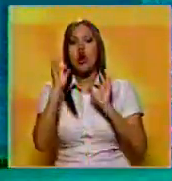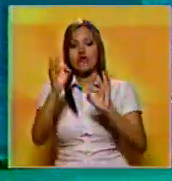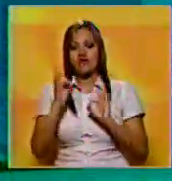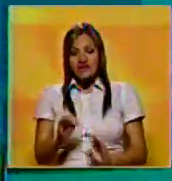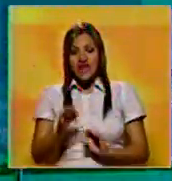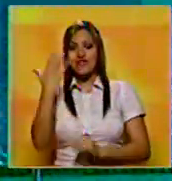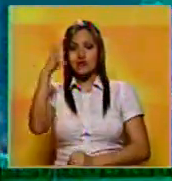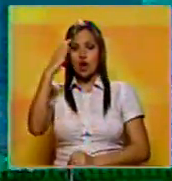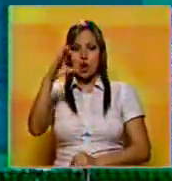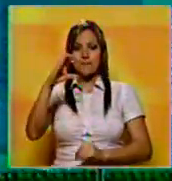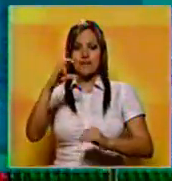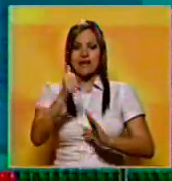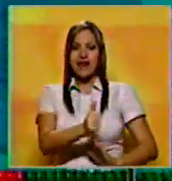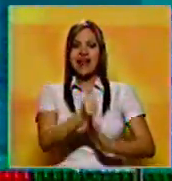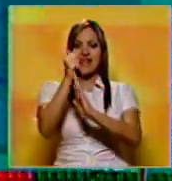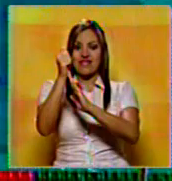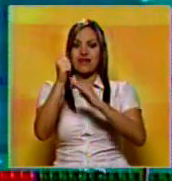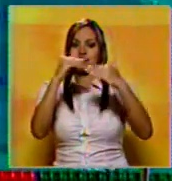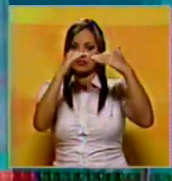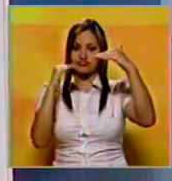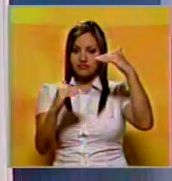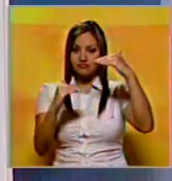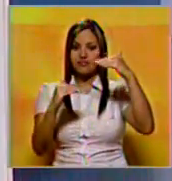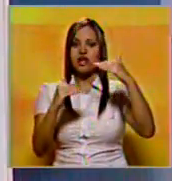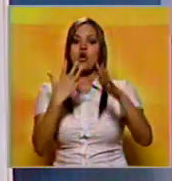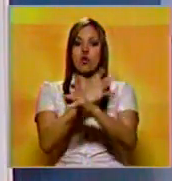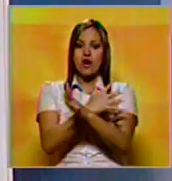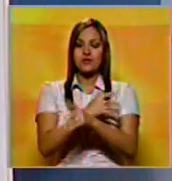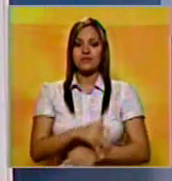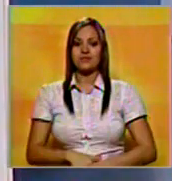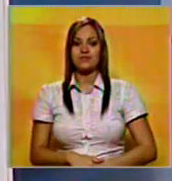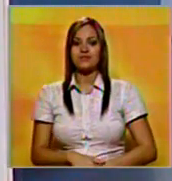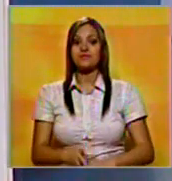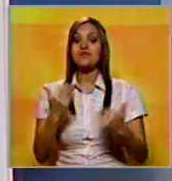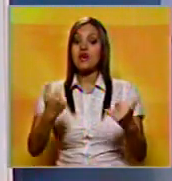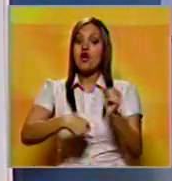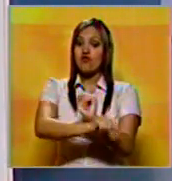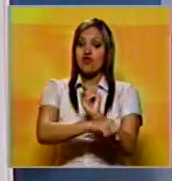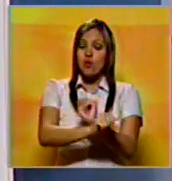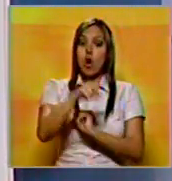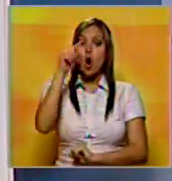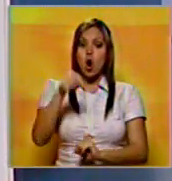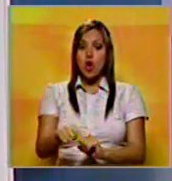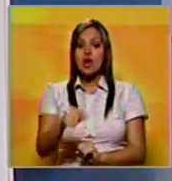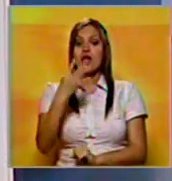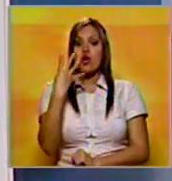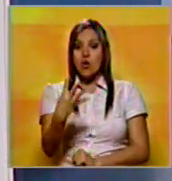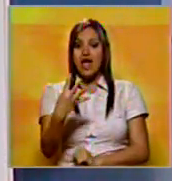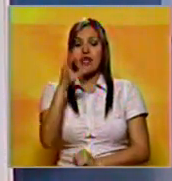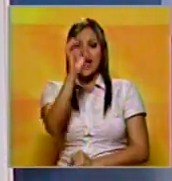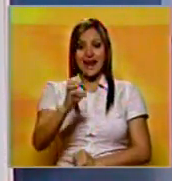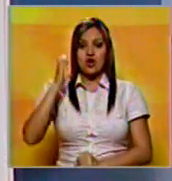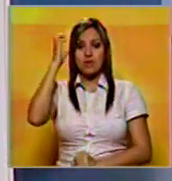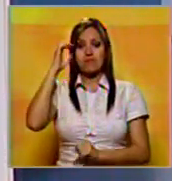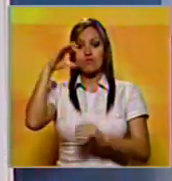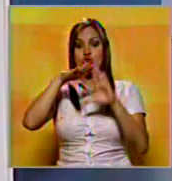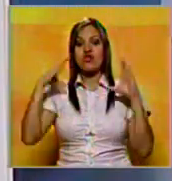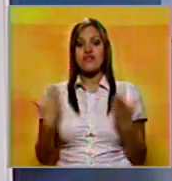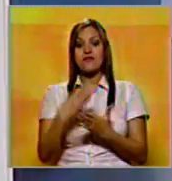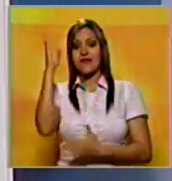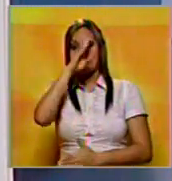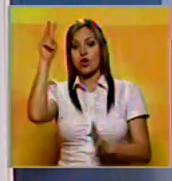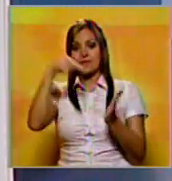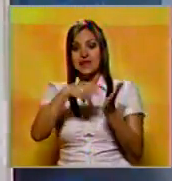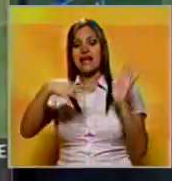delegación colombiana en el liderato de estos Juegos. Hablemos ahora de fútbol porque hoy se definen 4 cupos europeos para el Mundial de Brasil